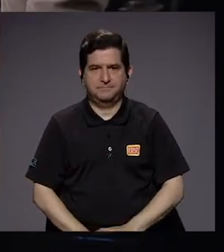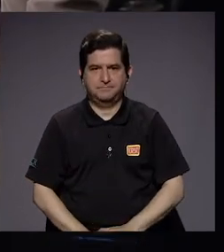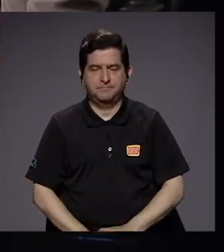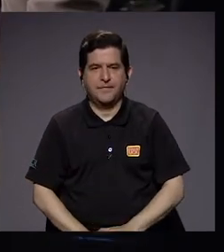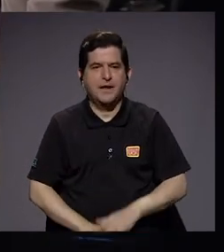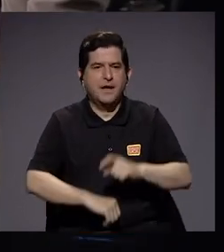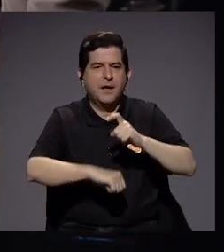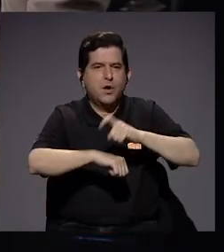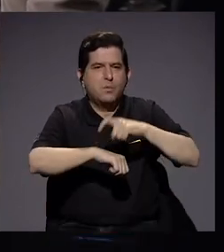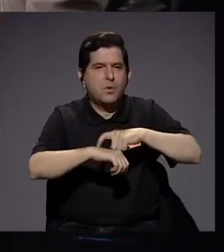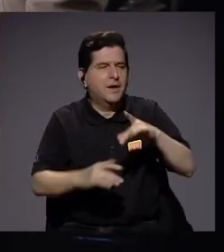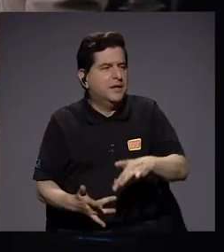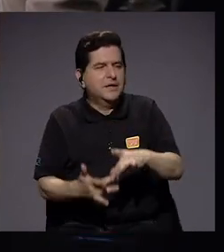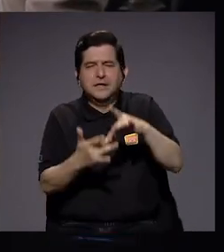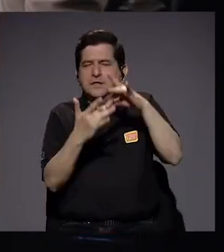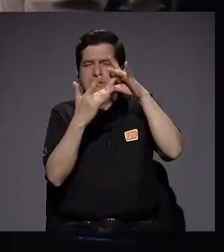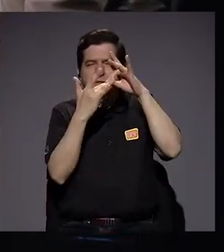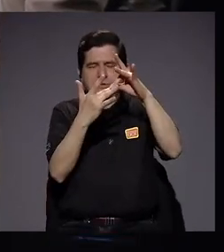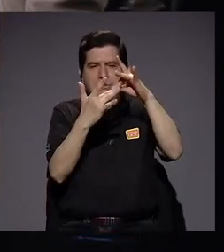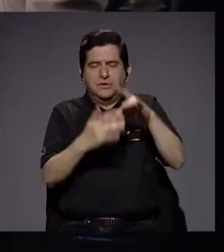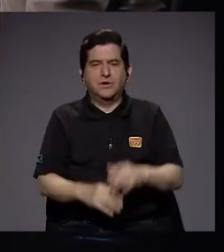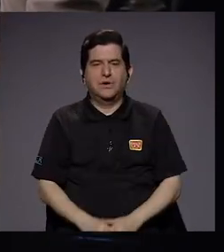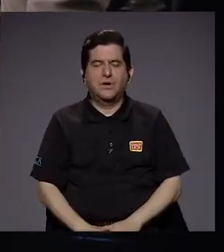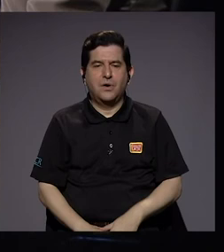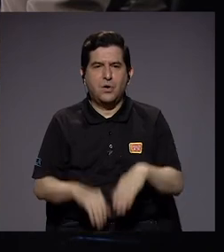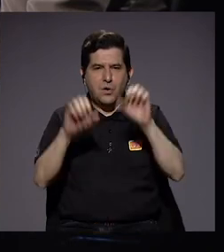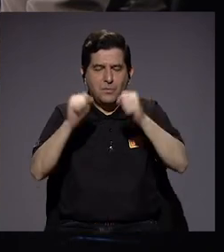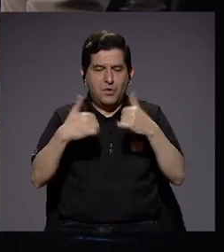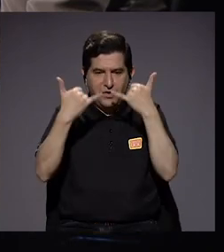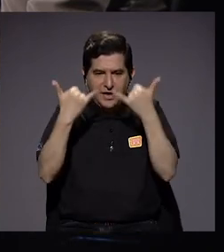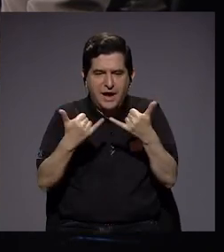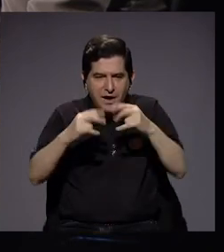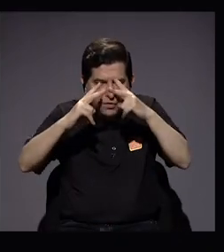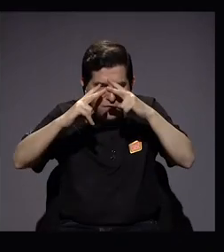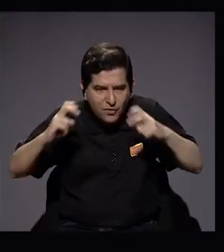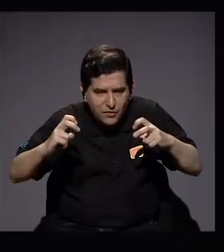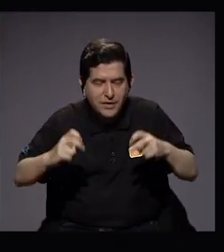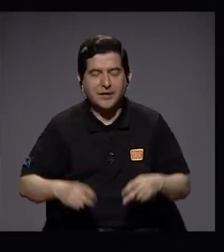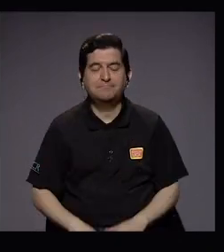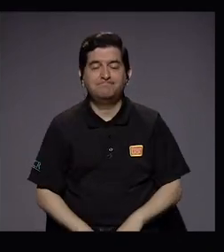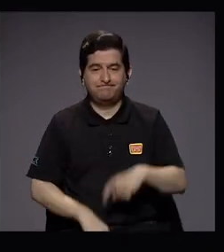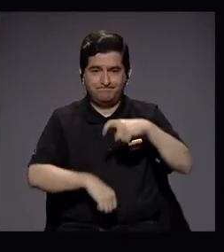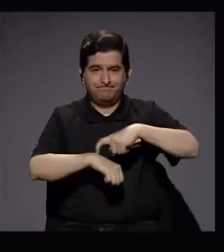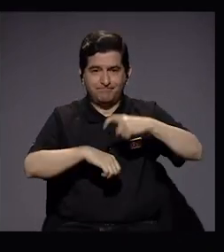privada también. Si hay un momento único para ser estadista, es este. Y